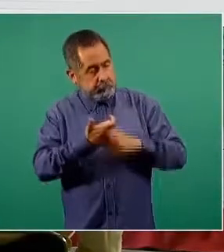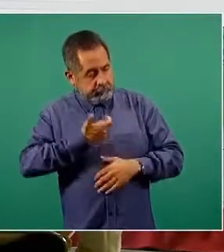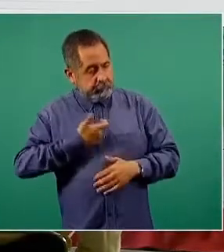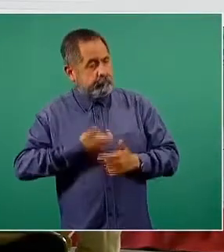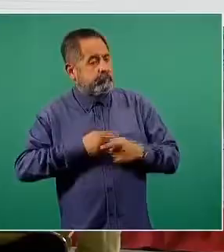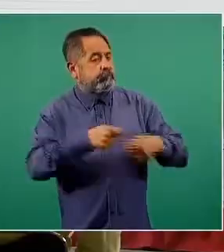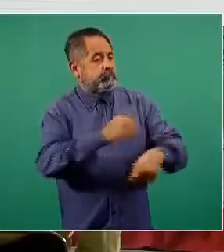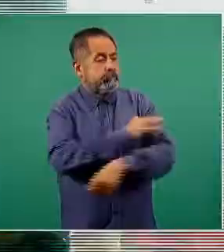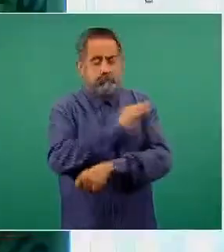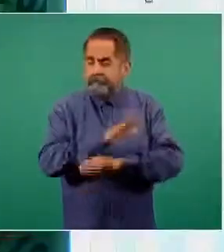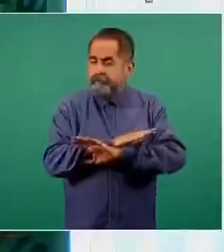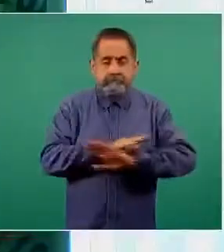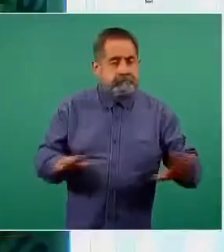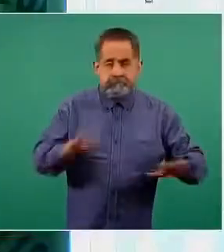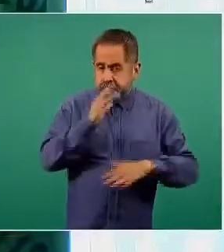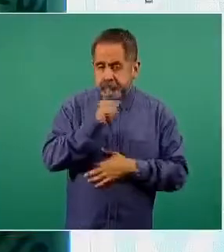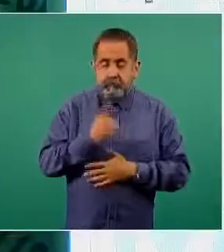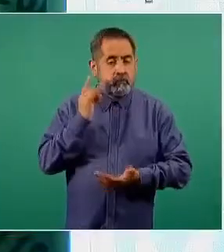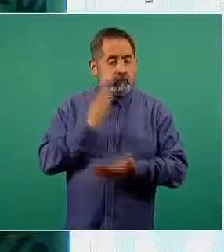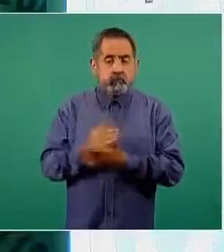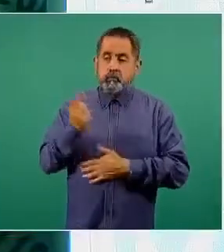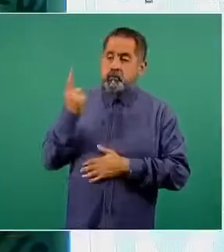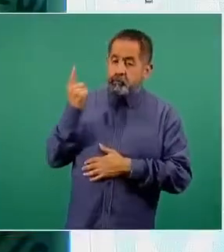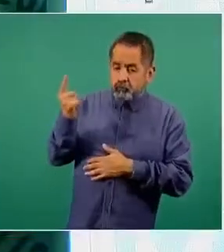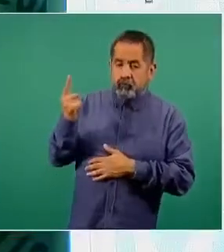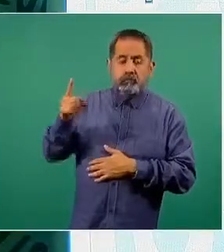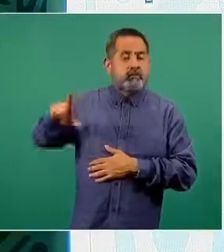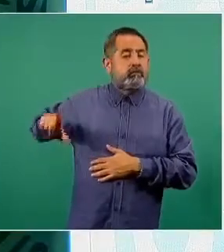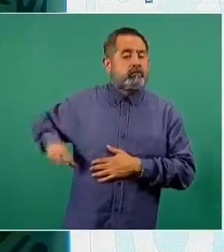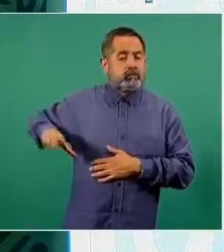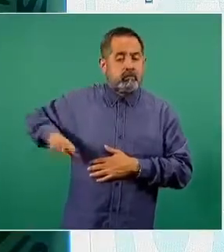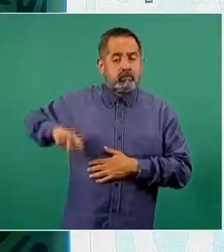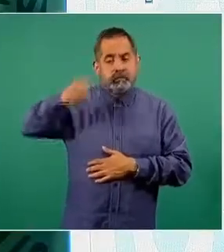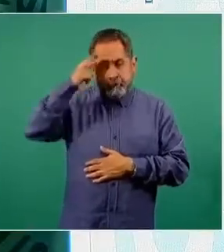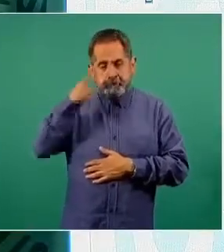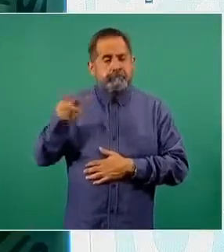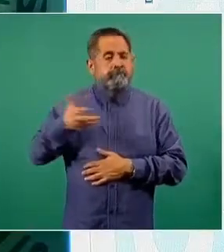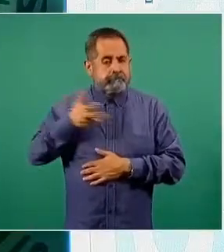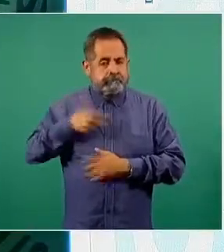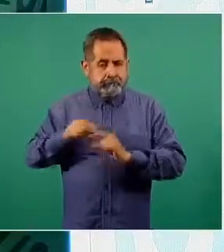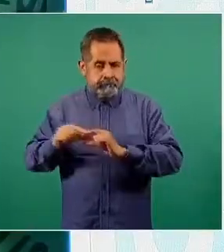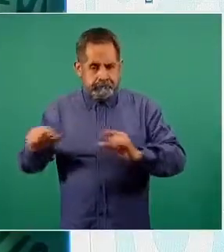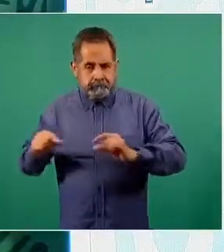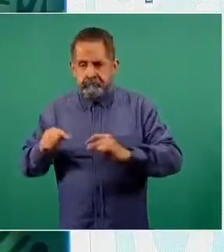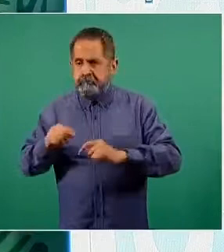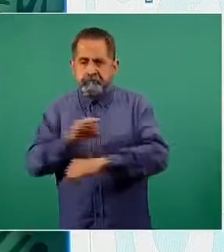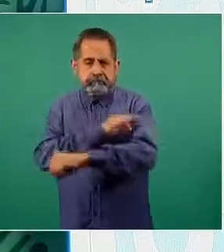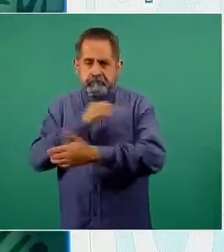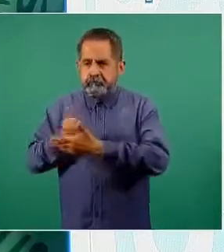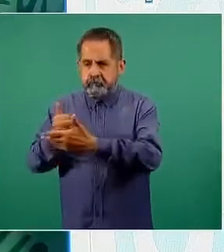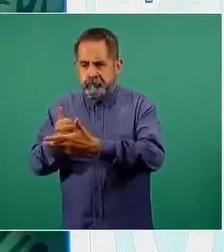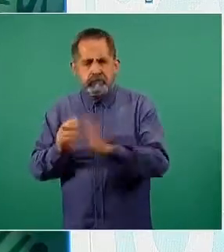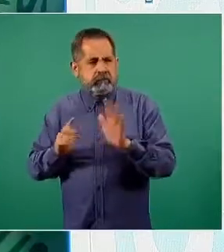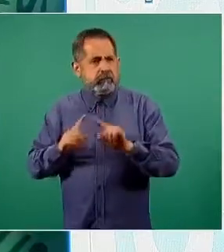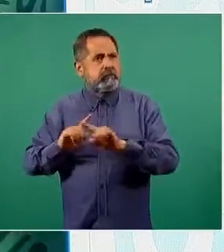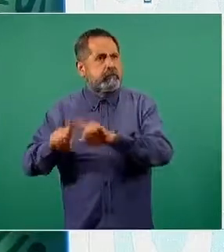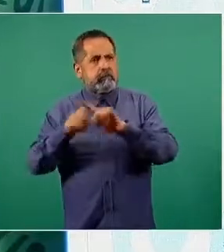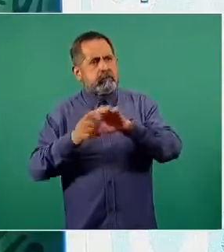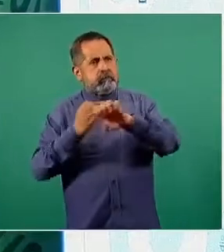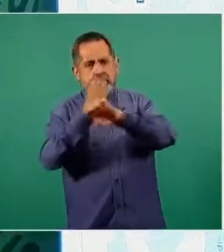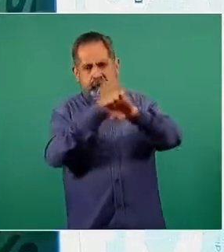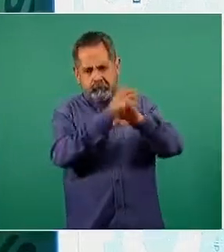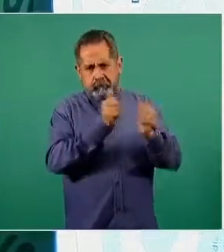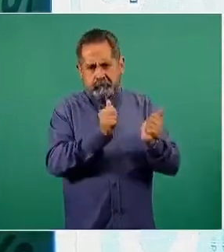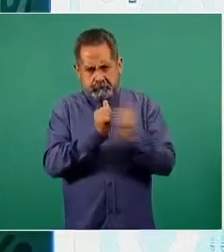México. Y solamente el Gobierno de México conduce este programa. Desde luego hemos tenido una gran colaboración de las